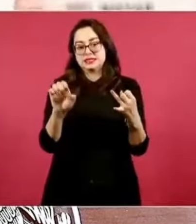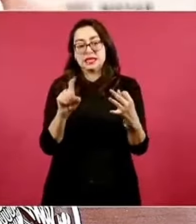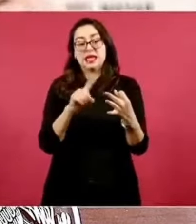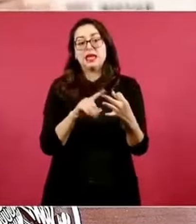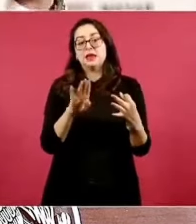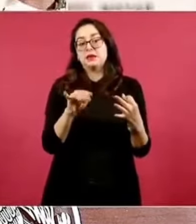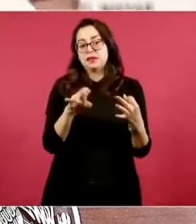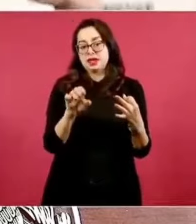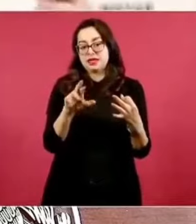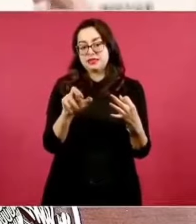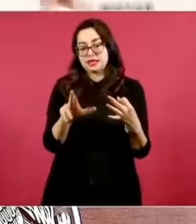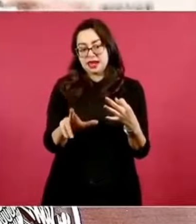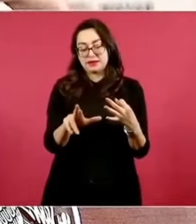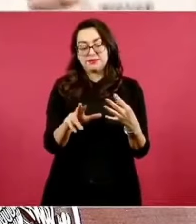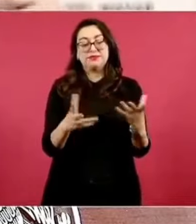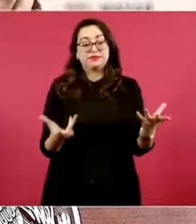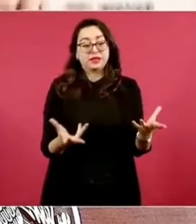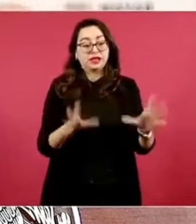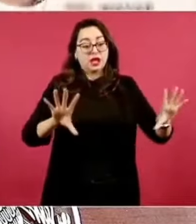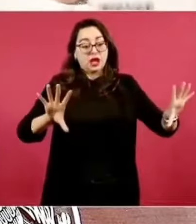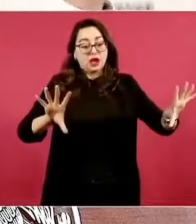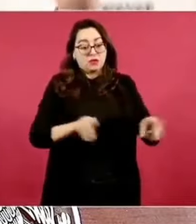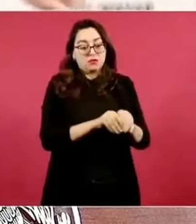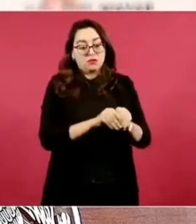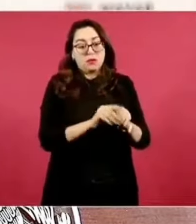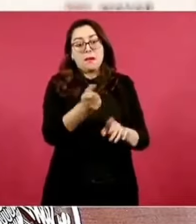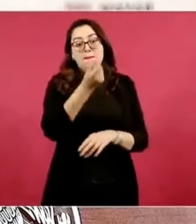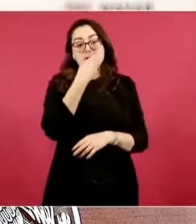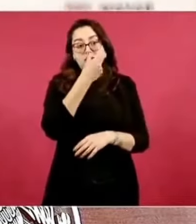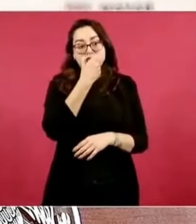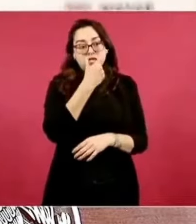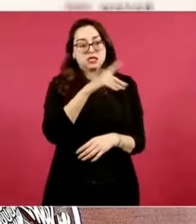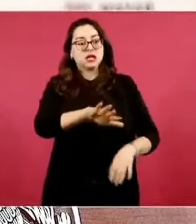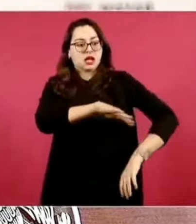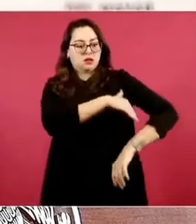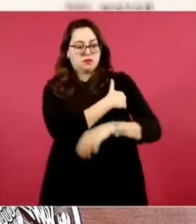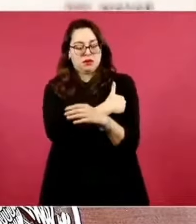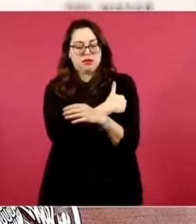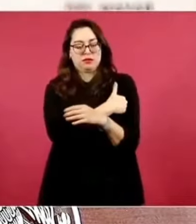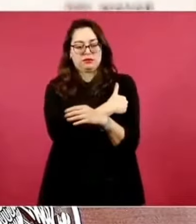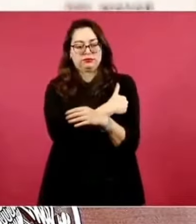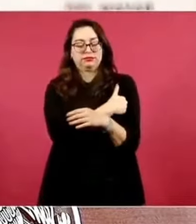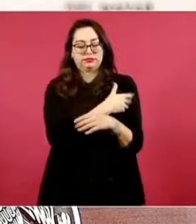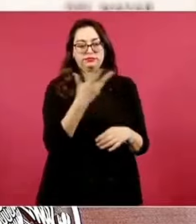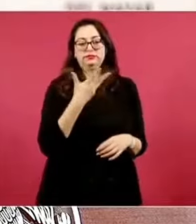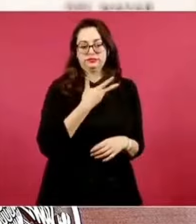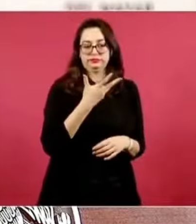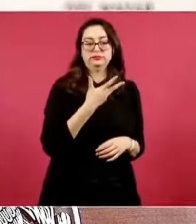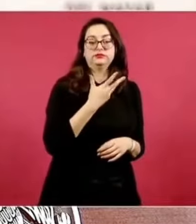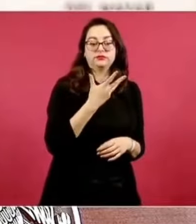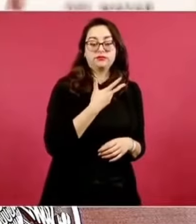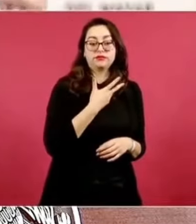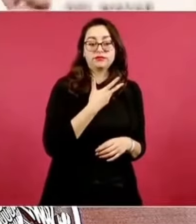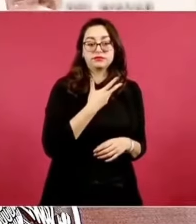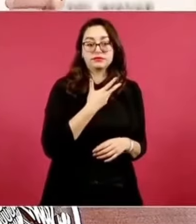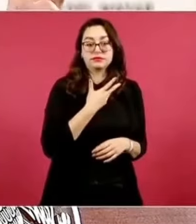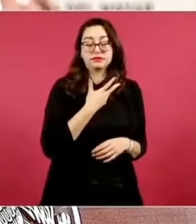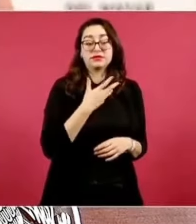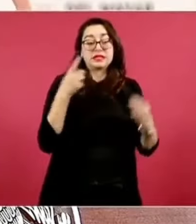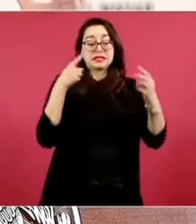bienestar las tres instituciones de atención médica más grandes de de ya del del del país de estas tres